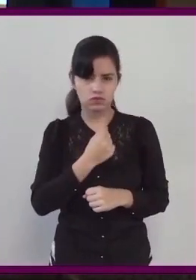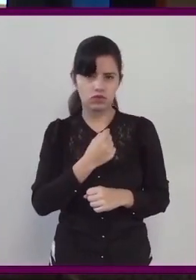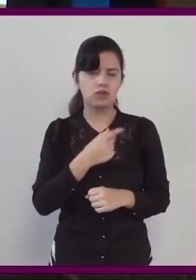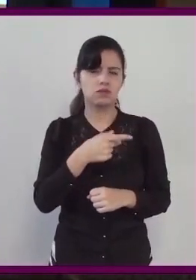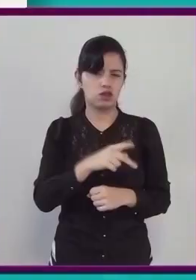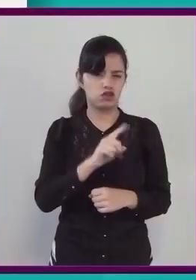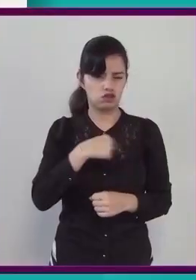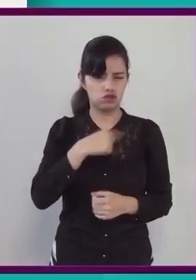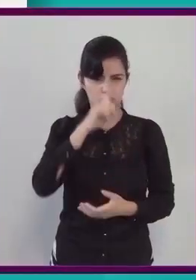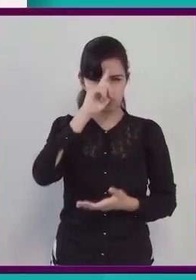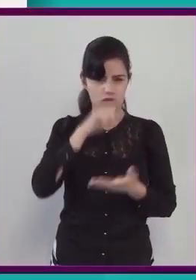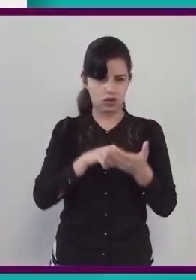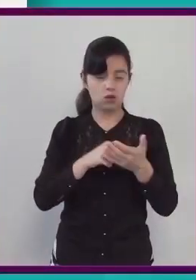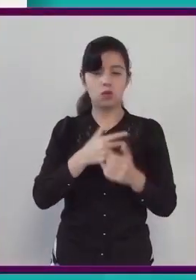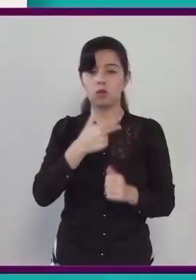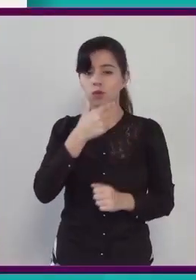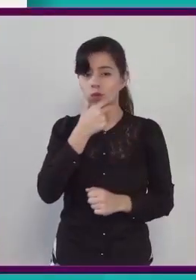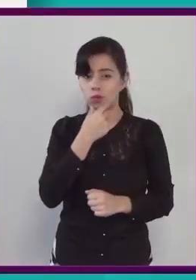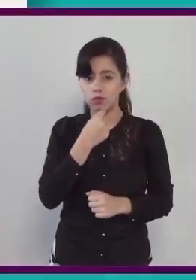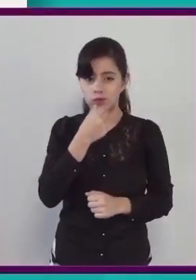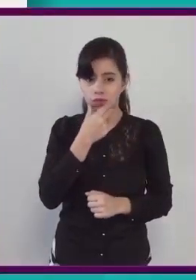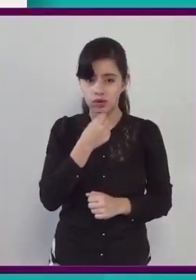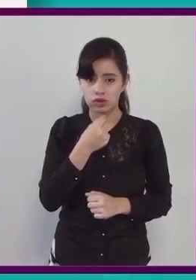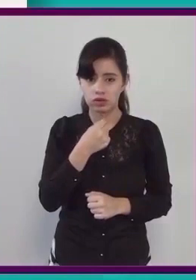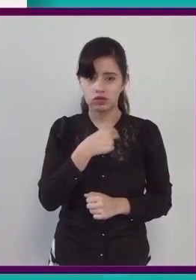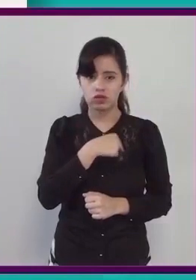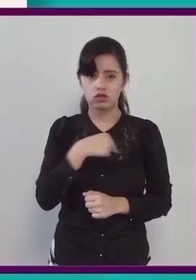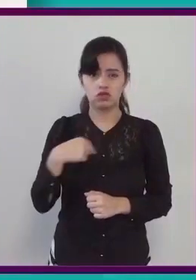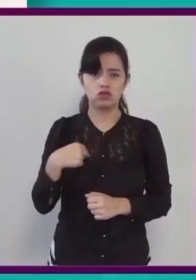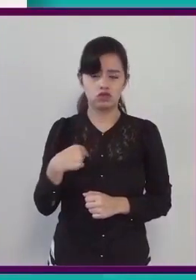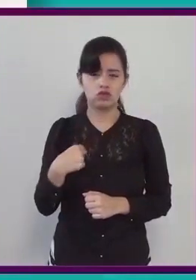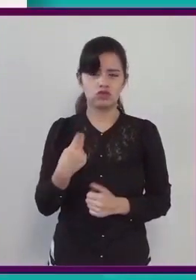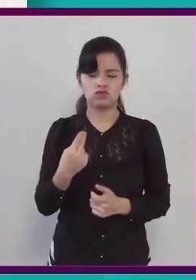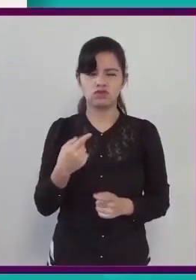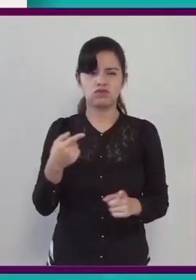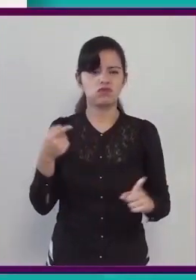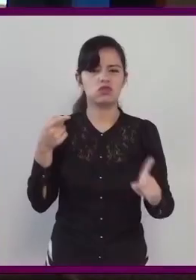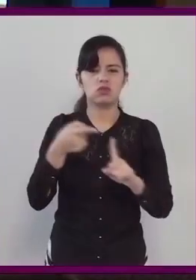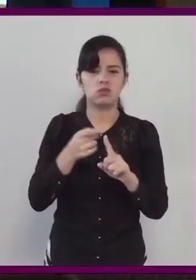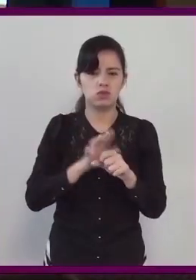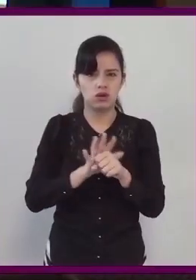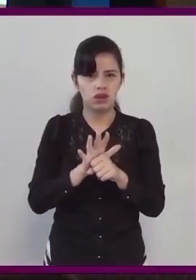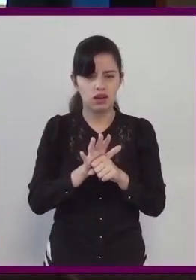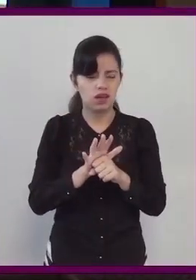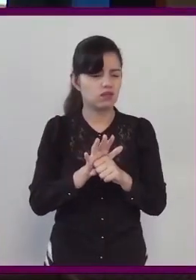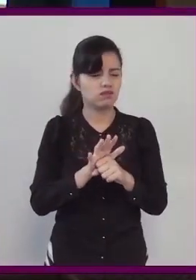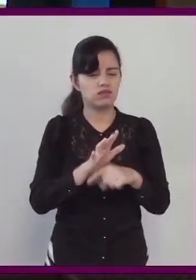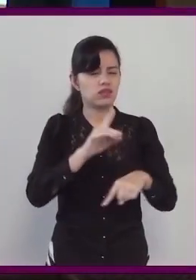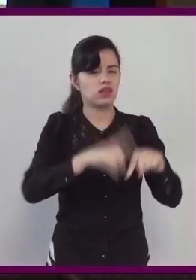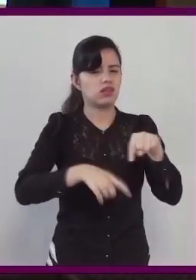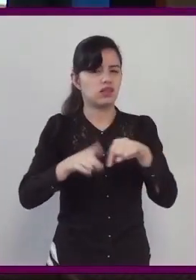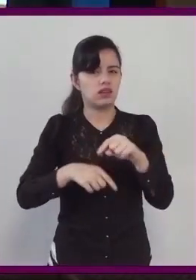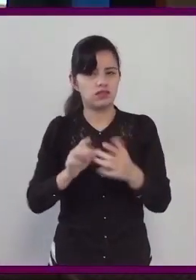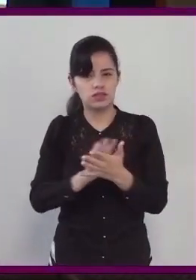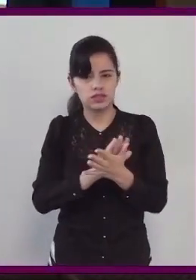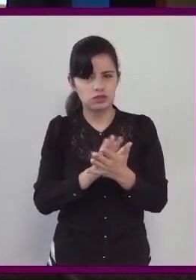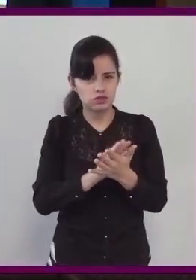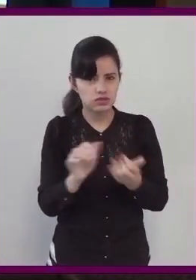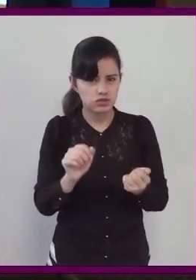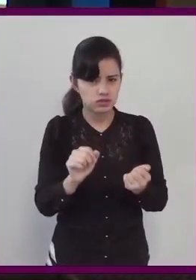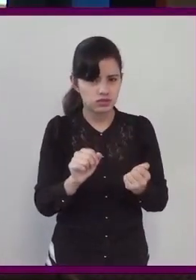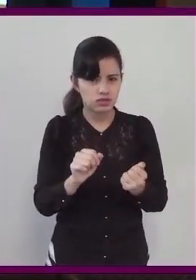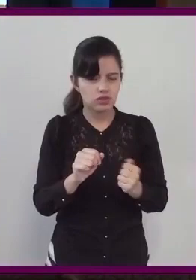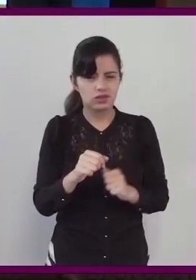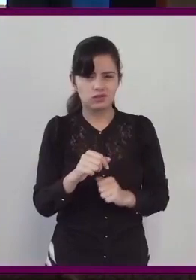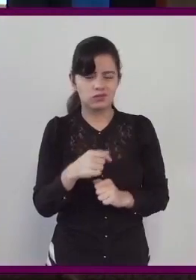la población que nos hemos dedicado mucho a destruir, ¿no? Y me da la sensación